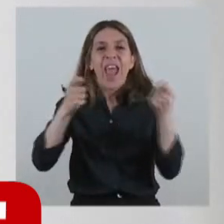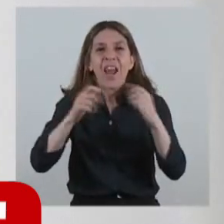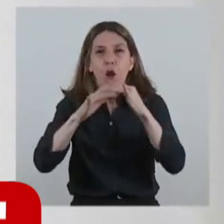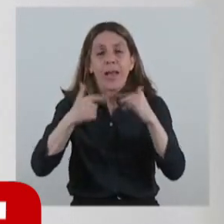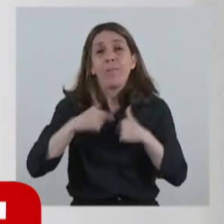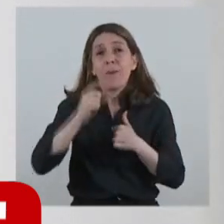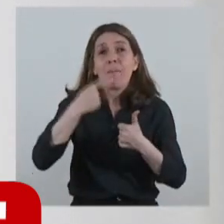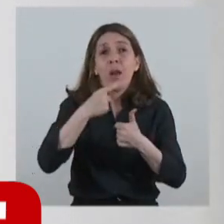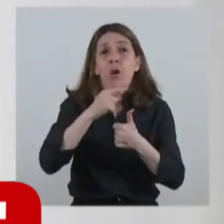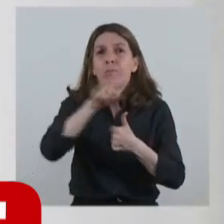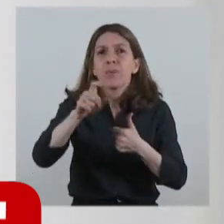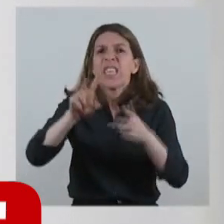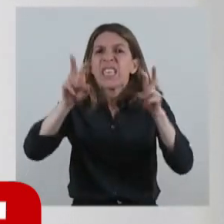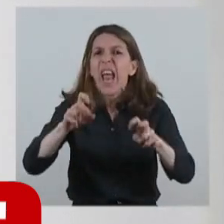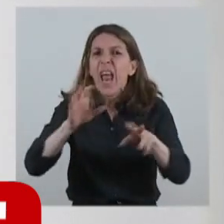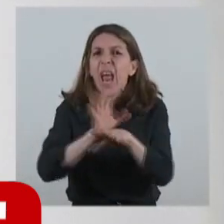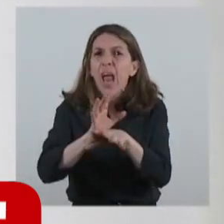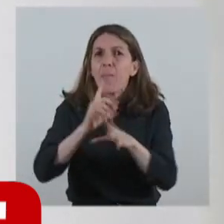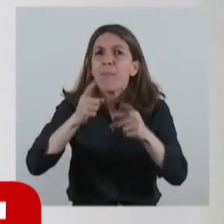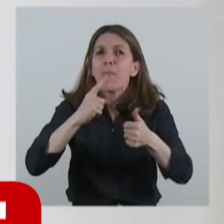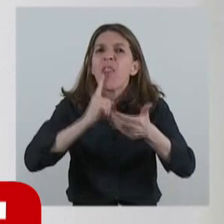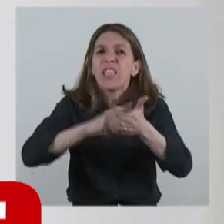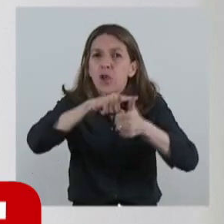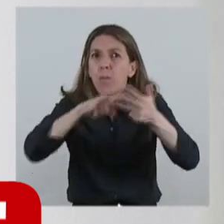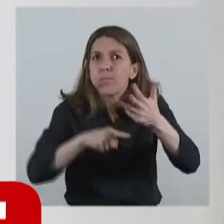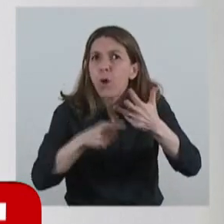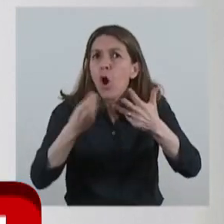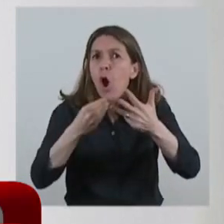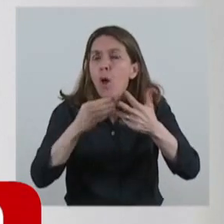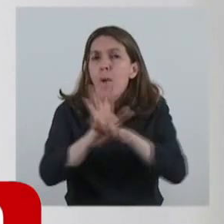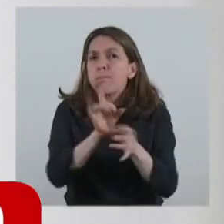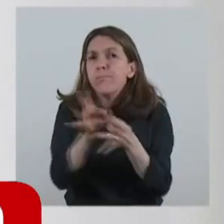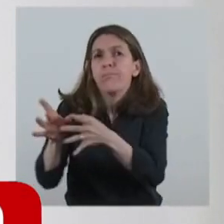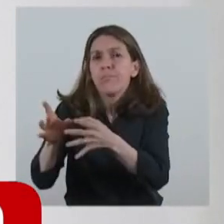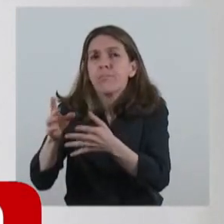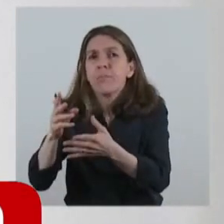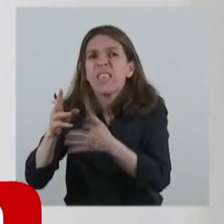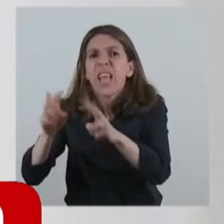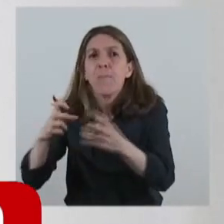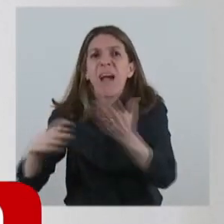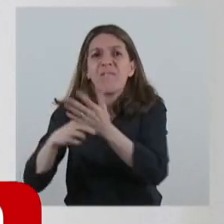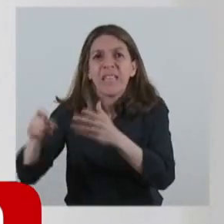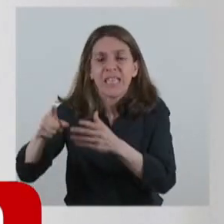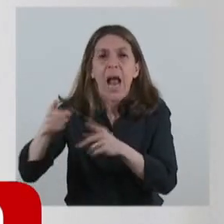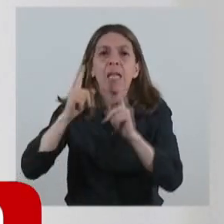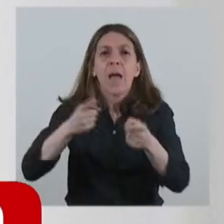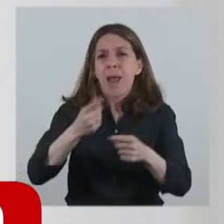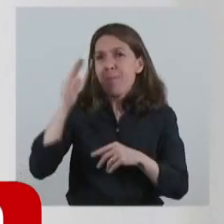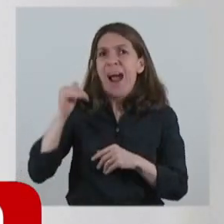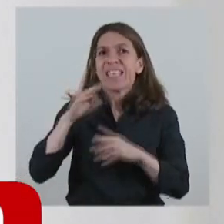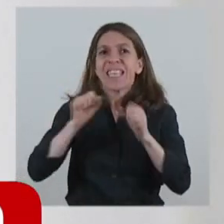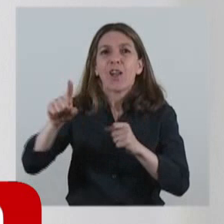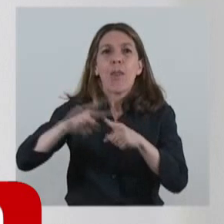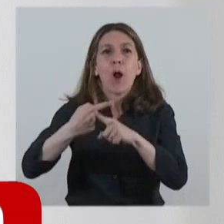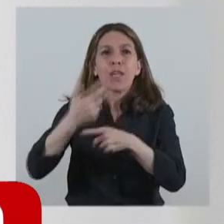el impacto fiscal que estiman de este paquete de medidas, y por otro lado, el martes, el secretario de Política Económica